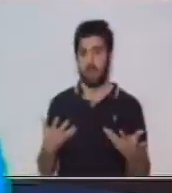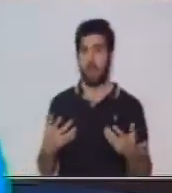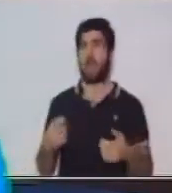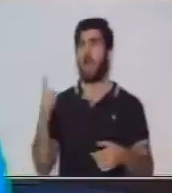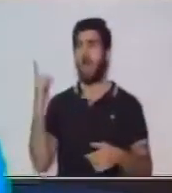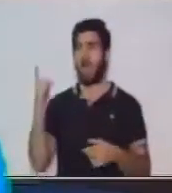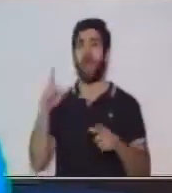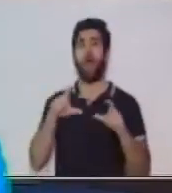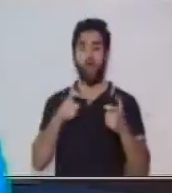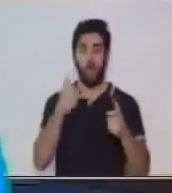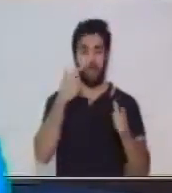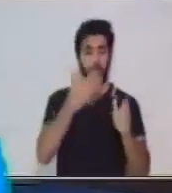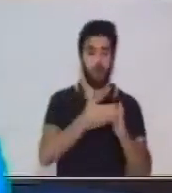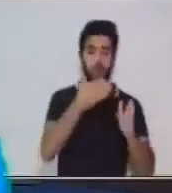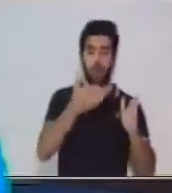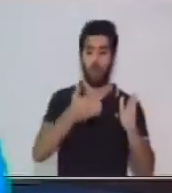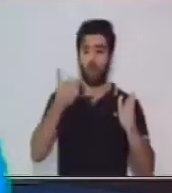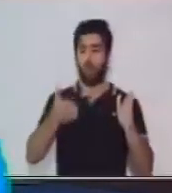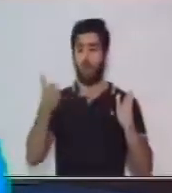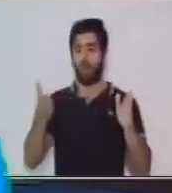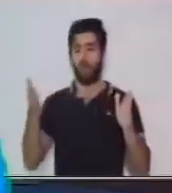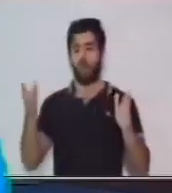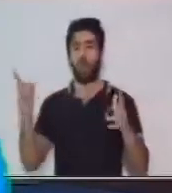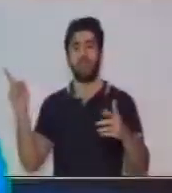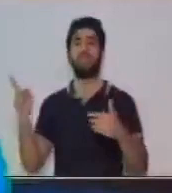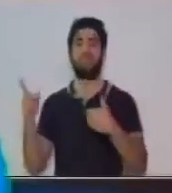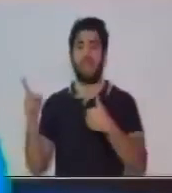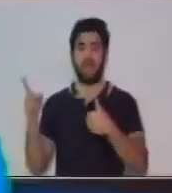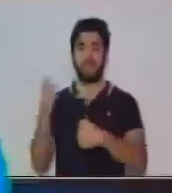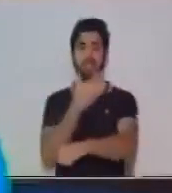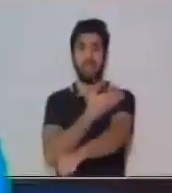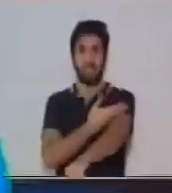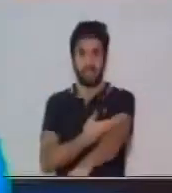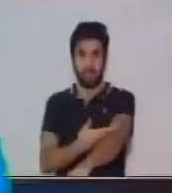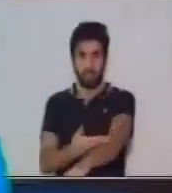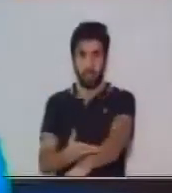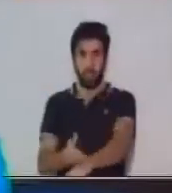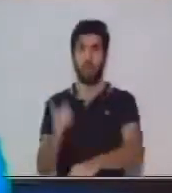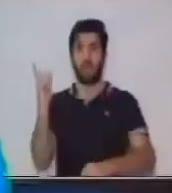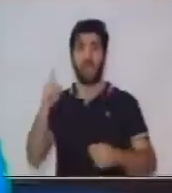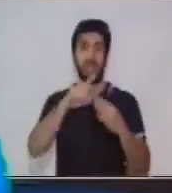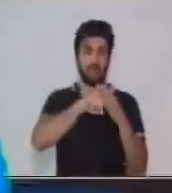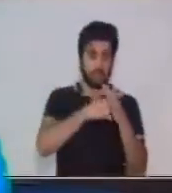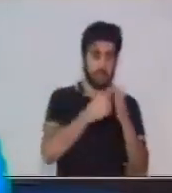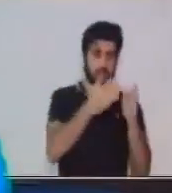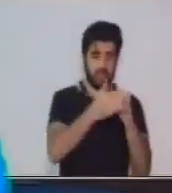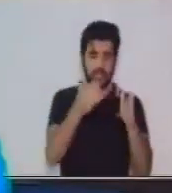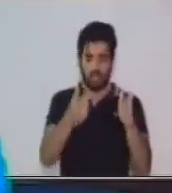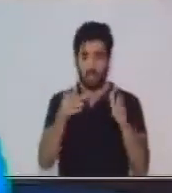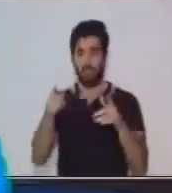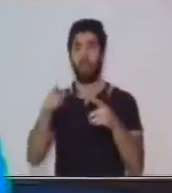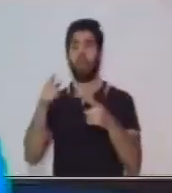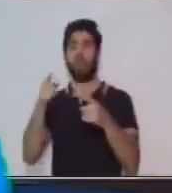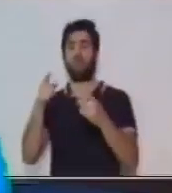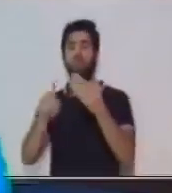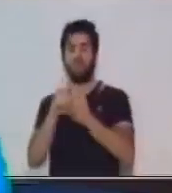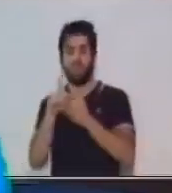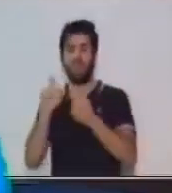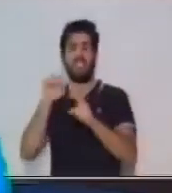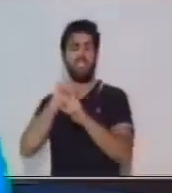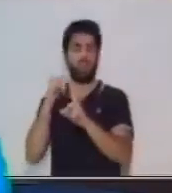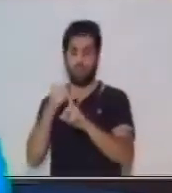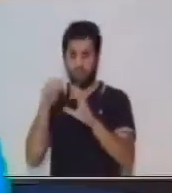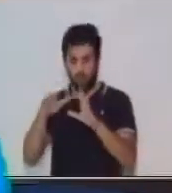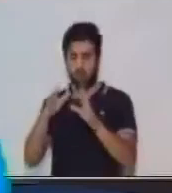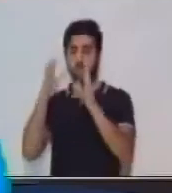la secuencia que lleva. Toda historia definitivamente va a tener un inicio, un nudo y un desenlace. Muy diferente cuando ponemos